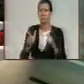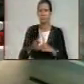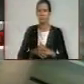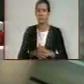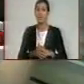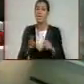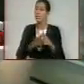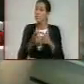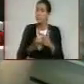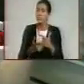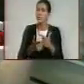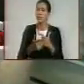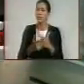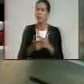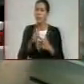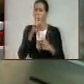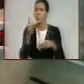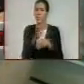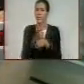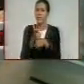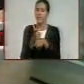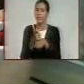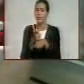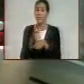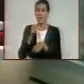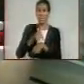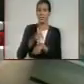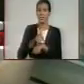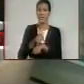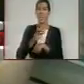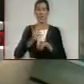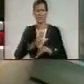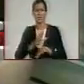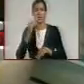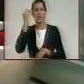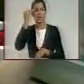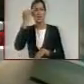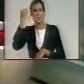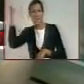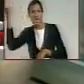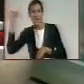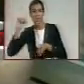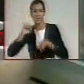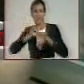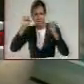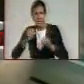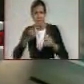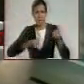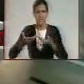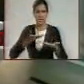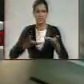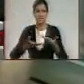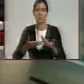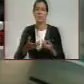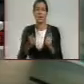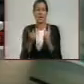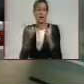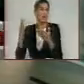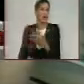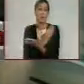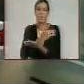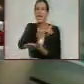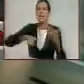demanda. Entonces, por eso, un gobierno burgués en Venezuela comenzaría a desmontar las misiones. Esas misiones